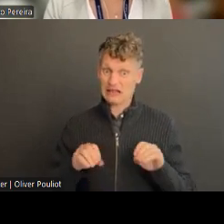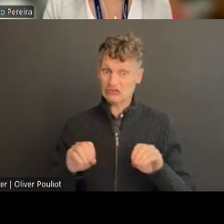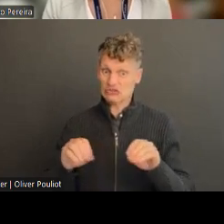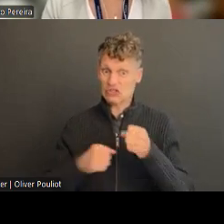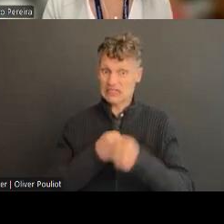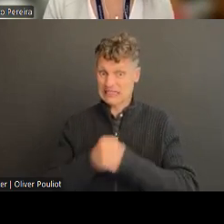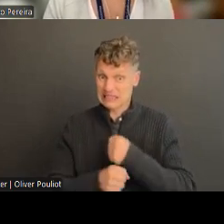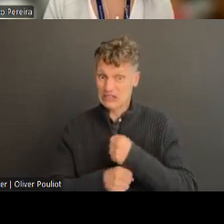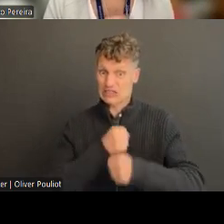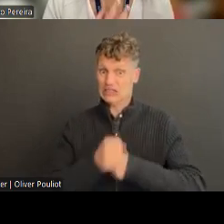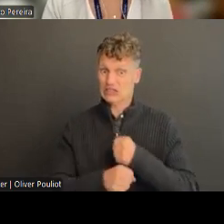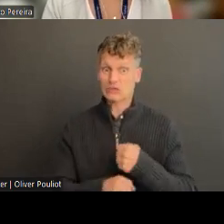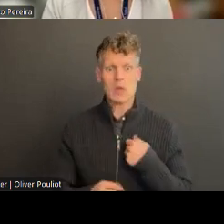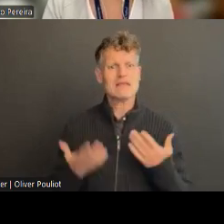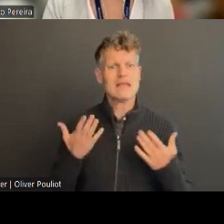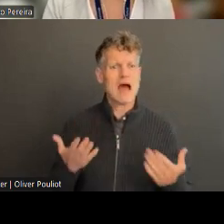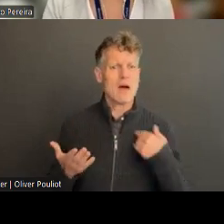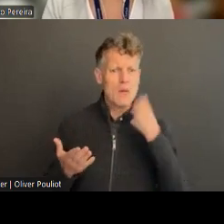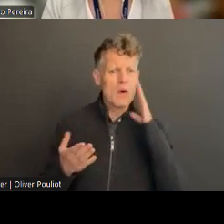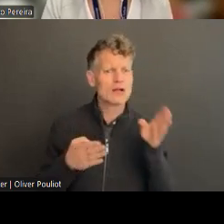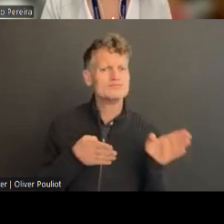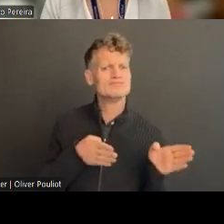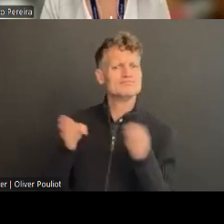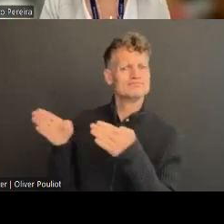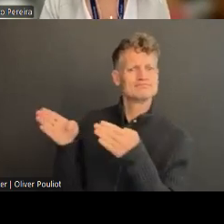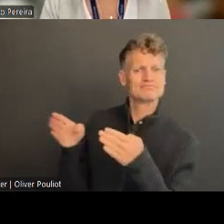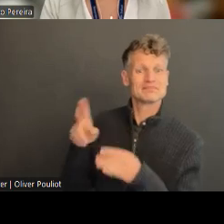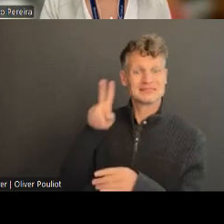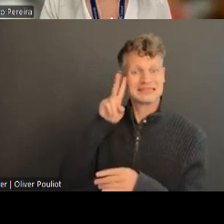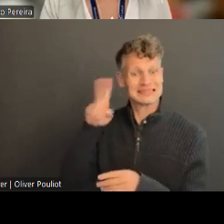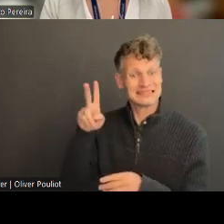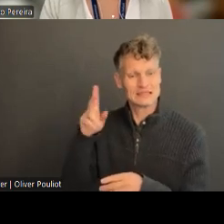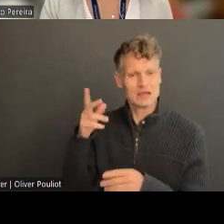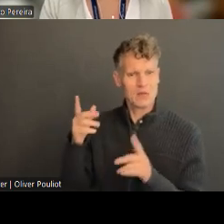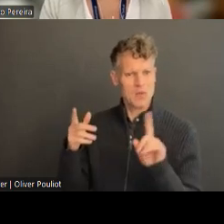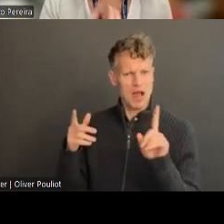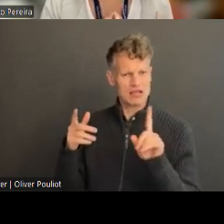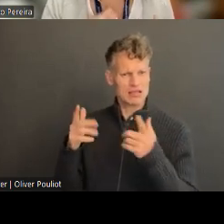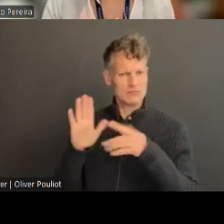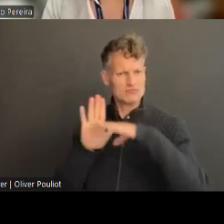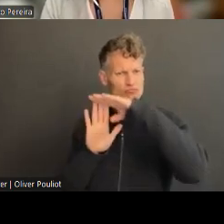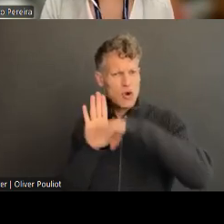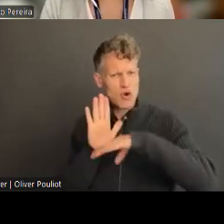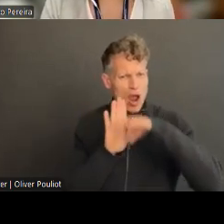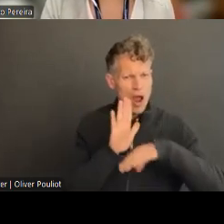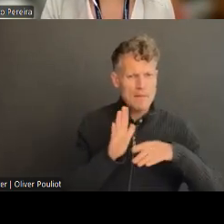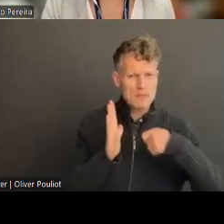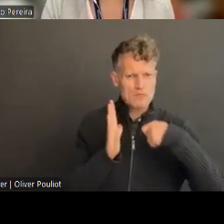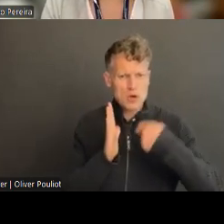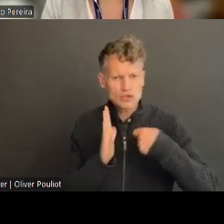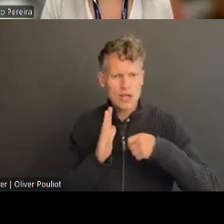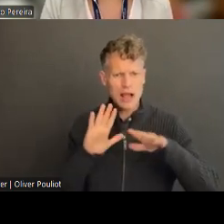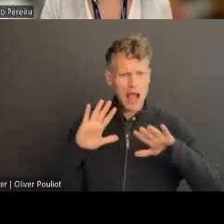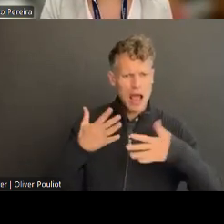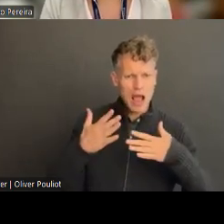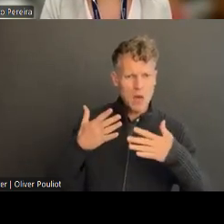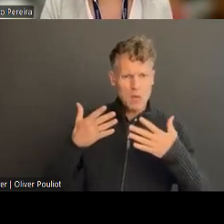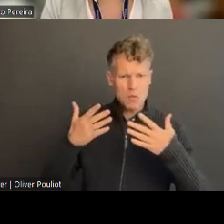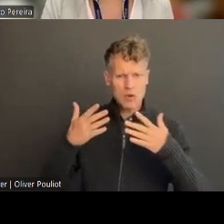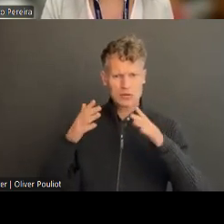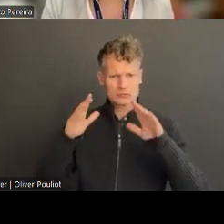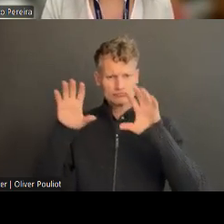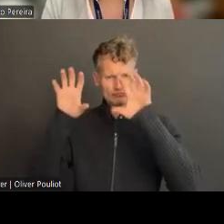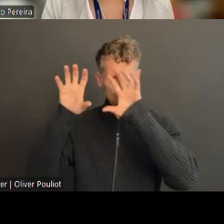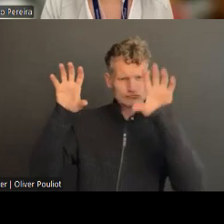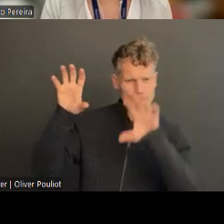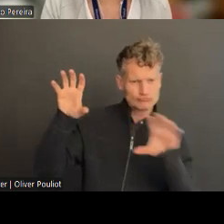Solano mostraba muy bien cuáles son estos 8 pasos, ¿cierto? Esta estrategia innovadora y mostrarles que hoy día les quiero presentar los primeros 2 que corresponden a la